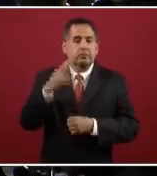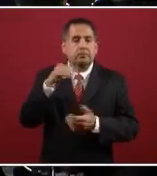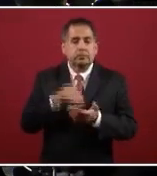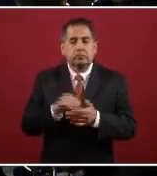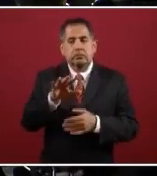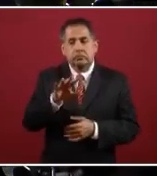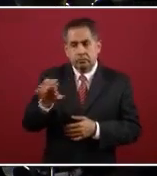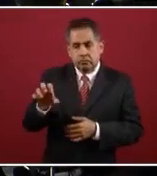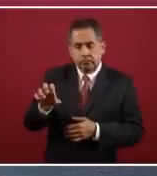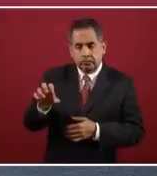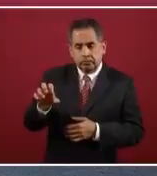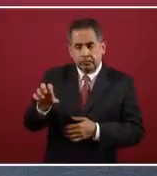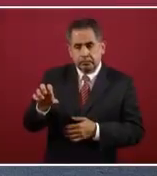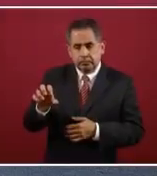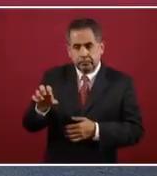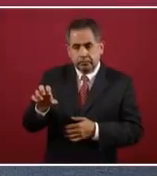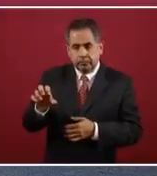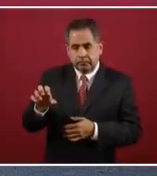14,500